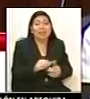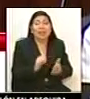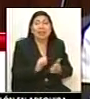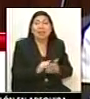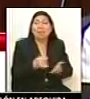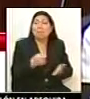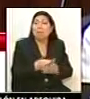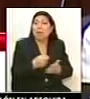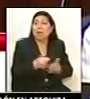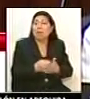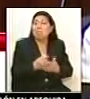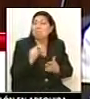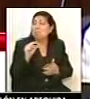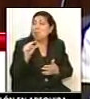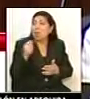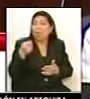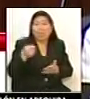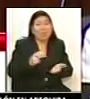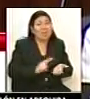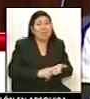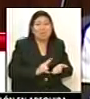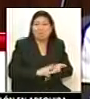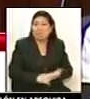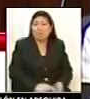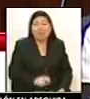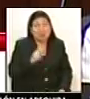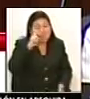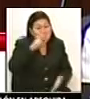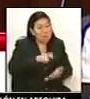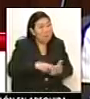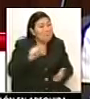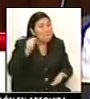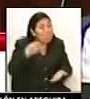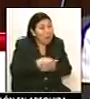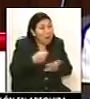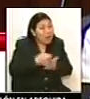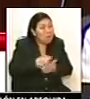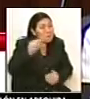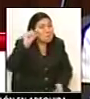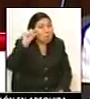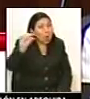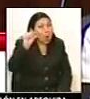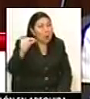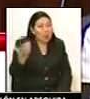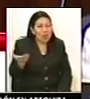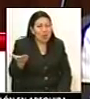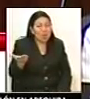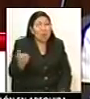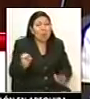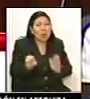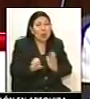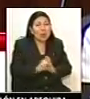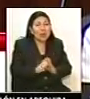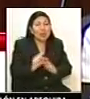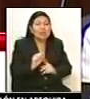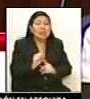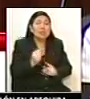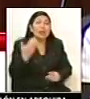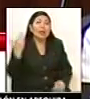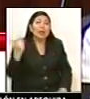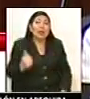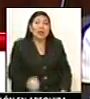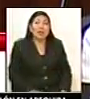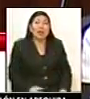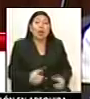estamos pagando muy poco impuesto a la minería en el Perú. Muy poco impuesto. Y solamente les pongo el caso del siglo XIX, el